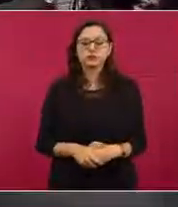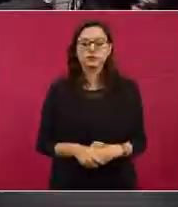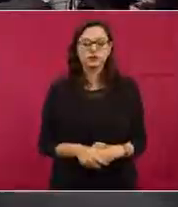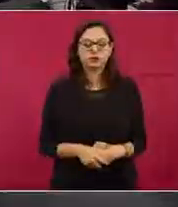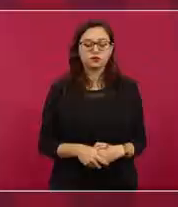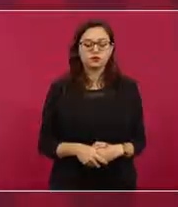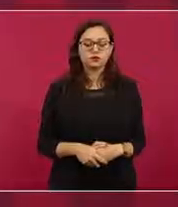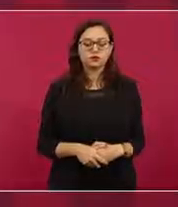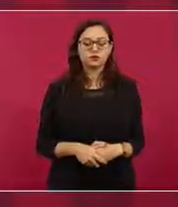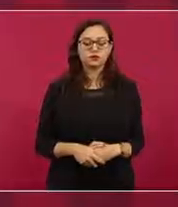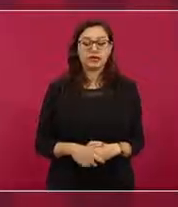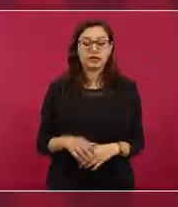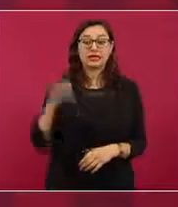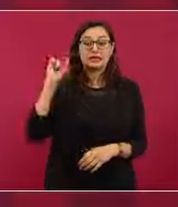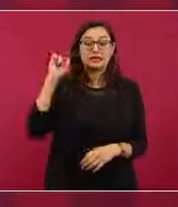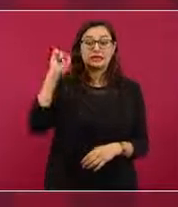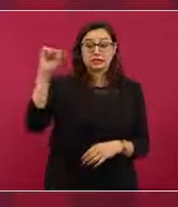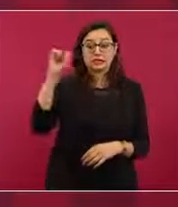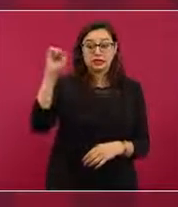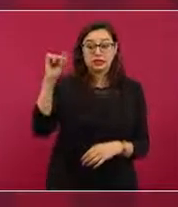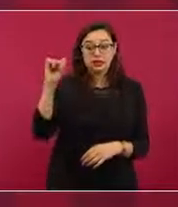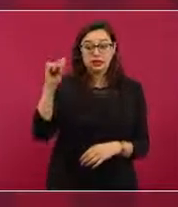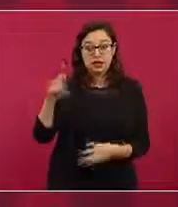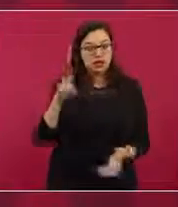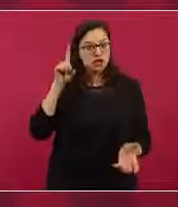sindicatos tiene que haber